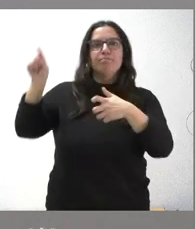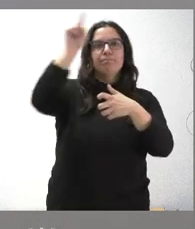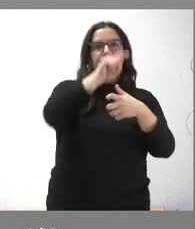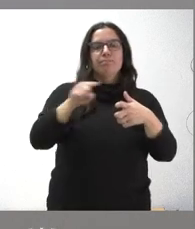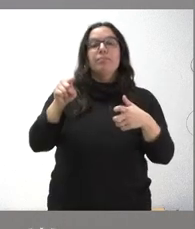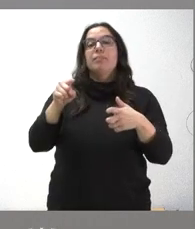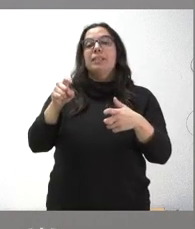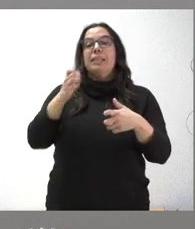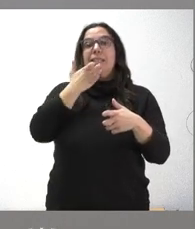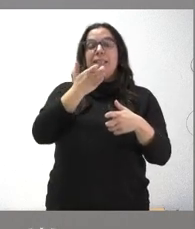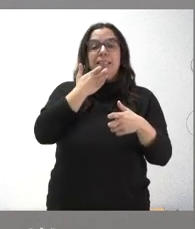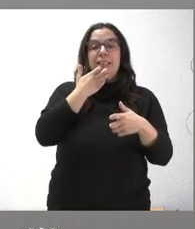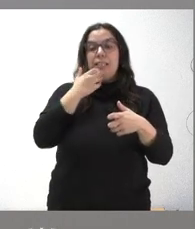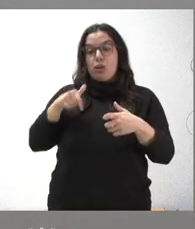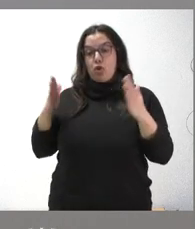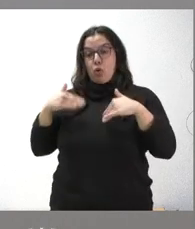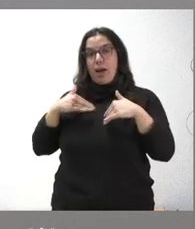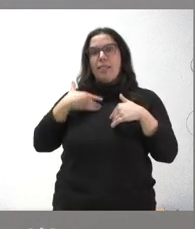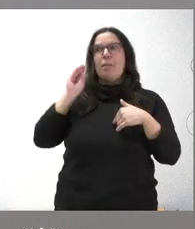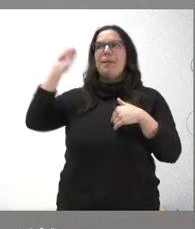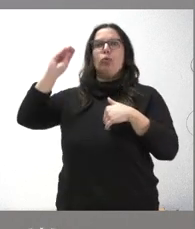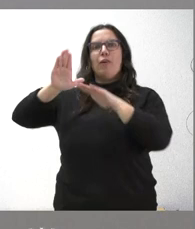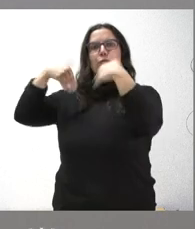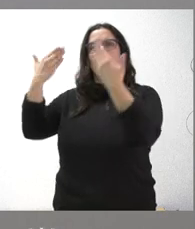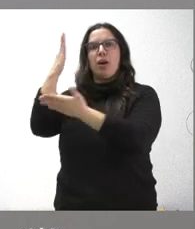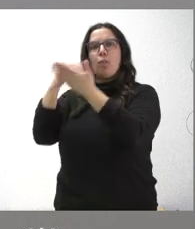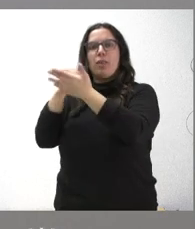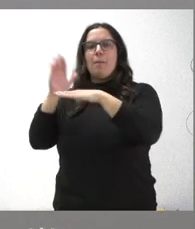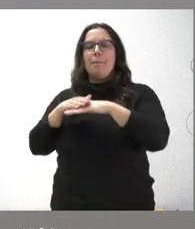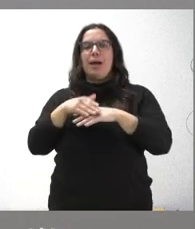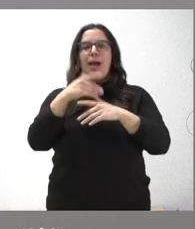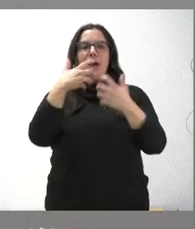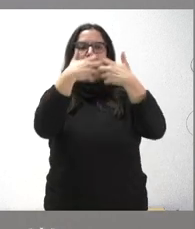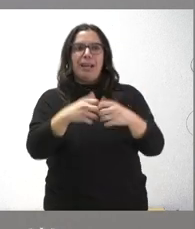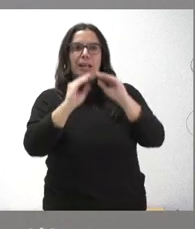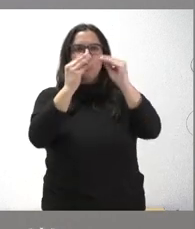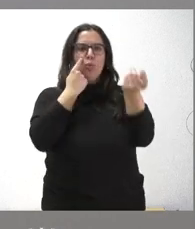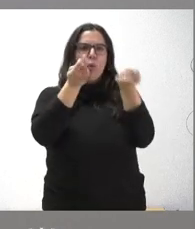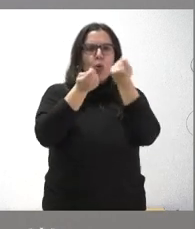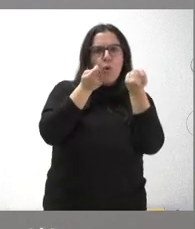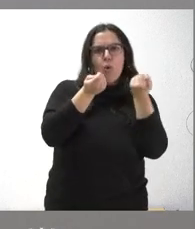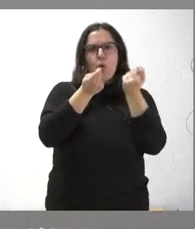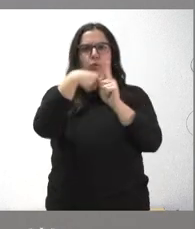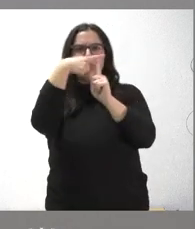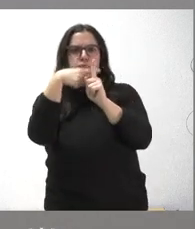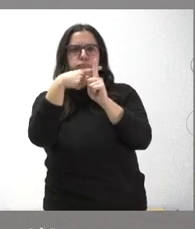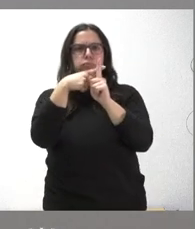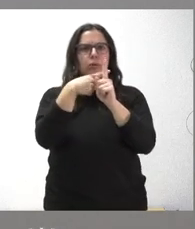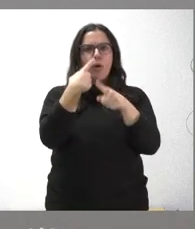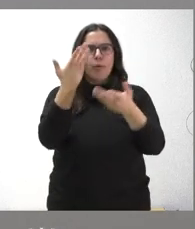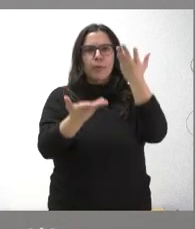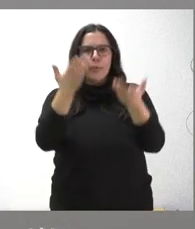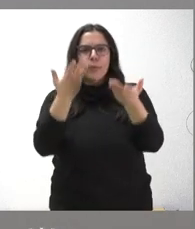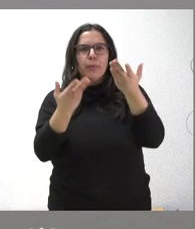tendría que recurrir a estos servicios fuera de la comunidad para calibrar sus equipos y contrastar sus objetos fabricados con